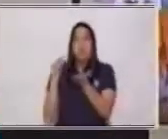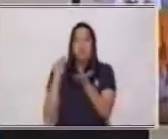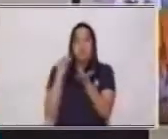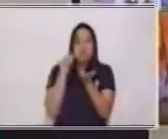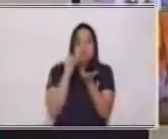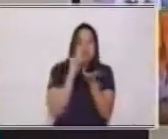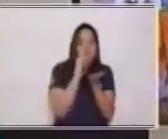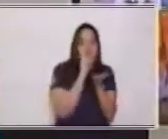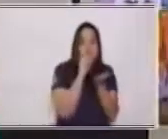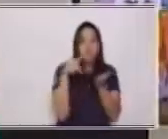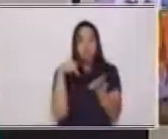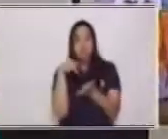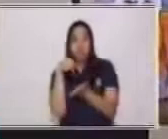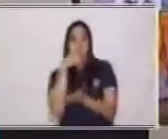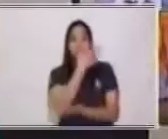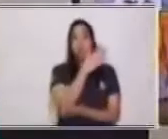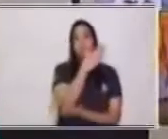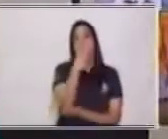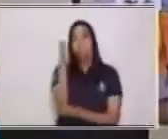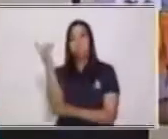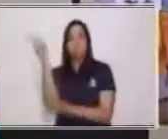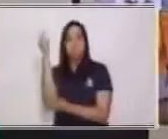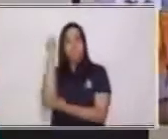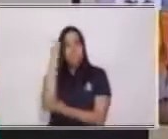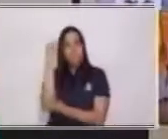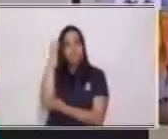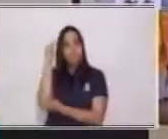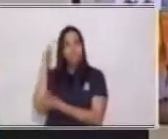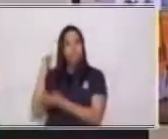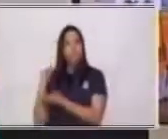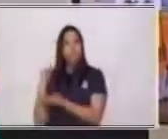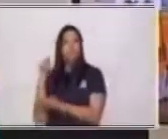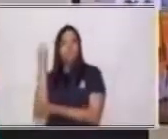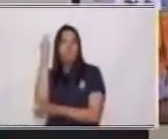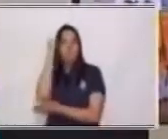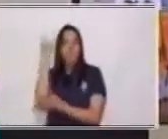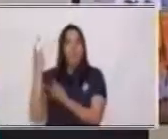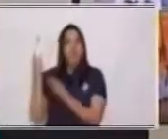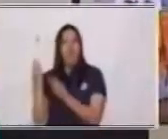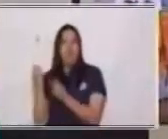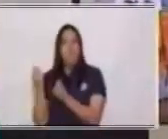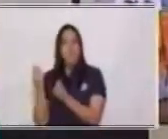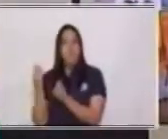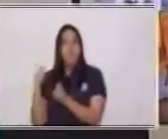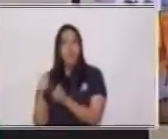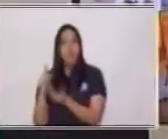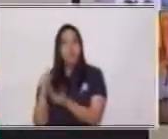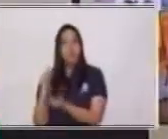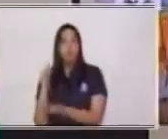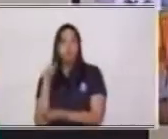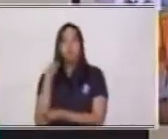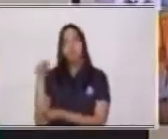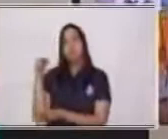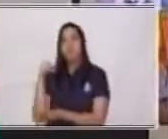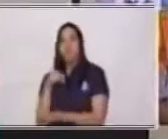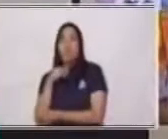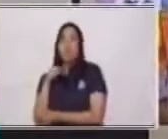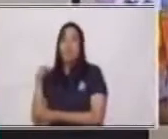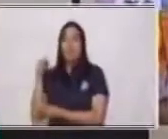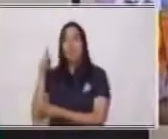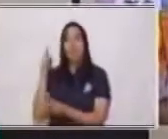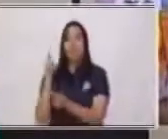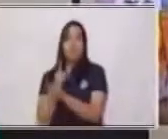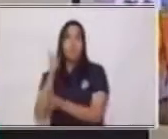bosque. Iba muy pensativa pensando, ¿qué haré el día de hoy? Cuando de repente escuchó un